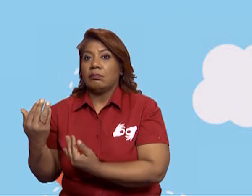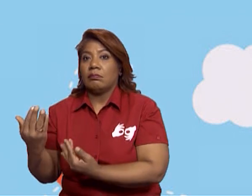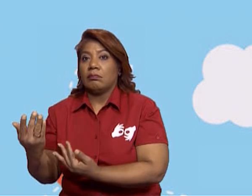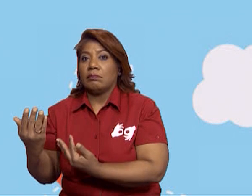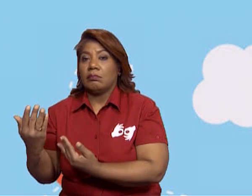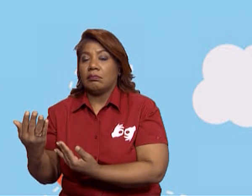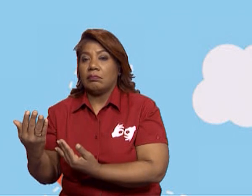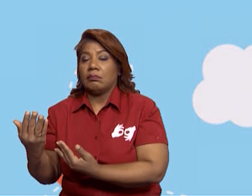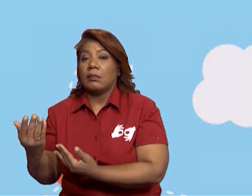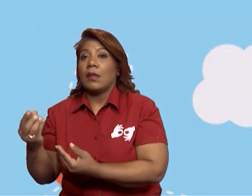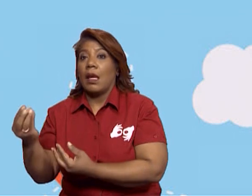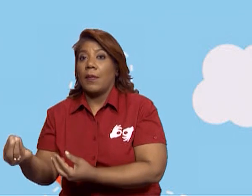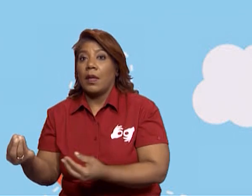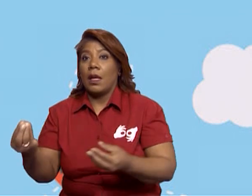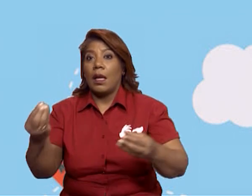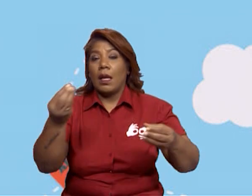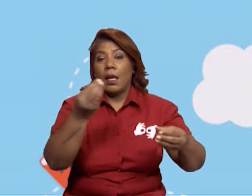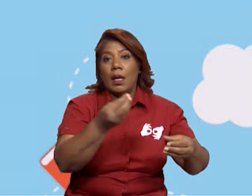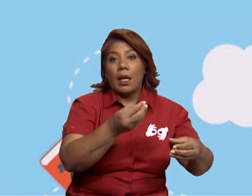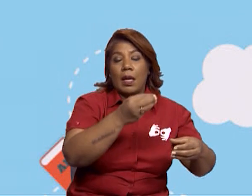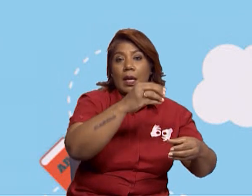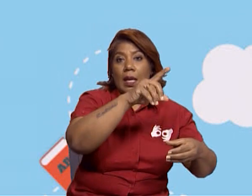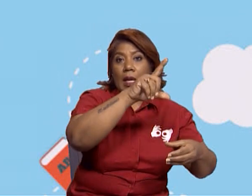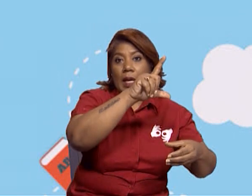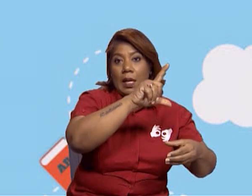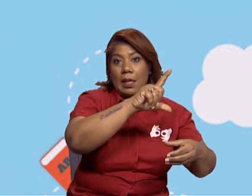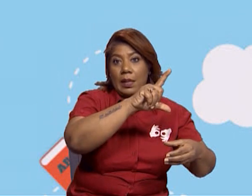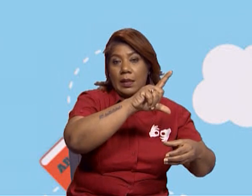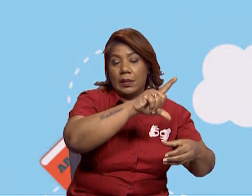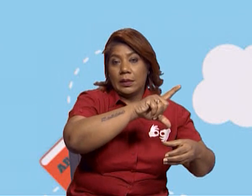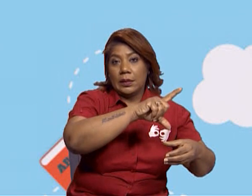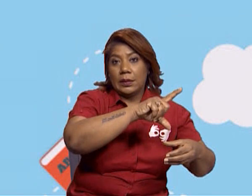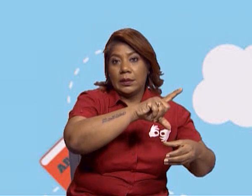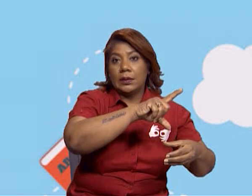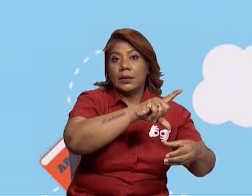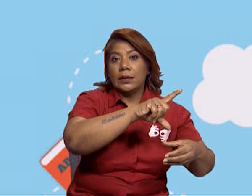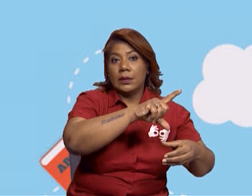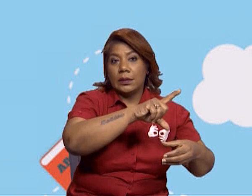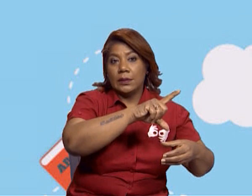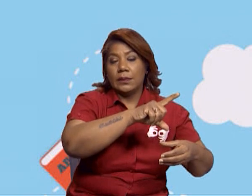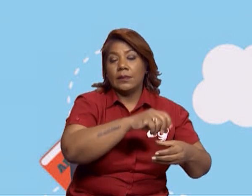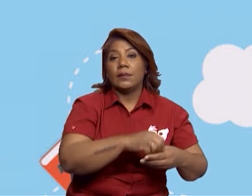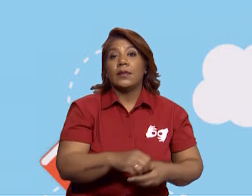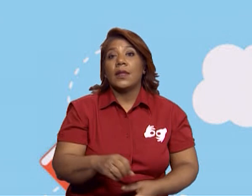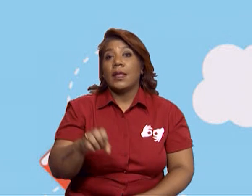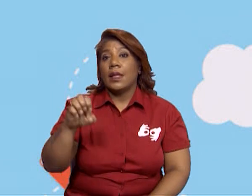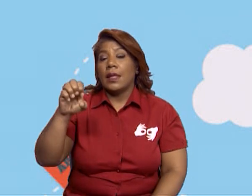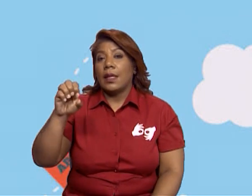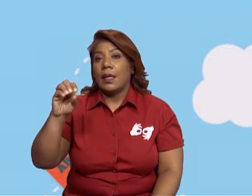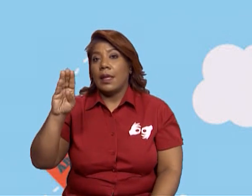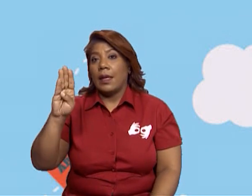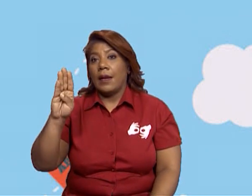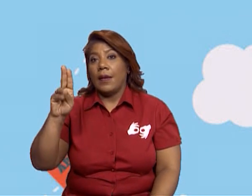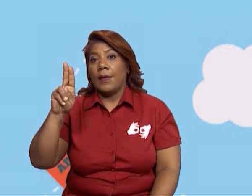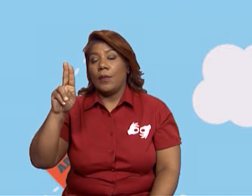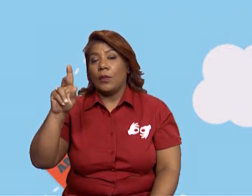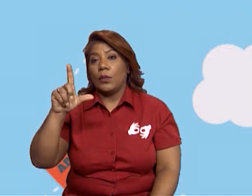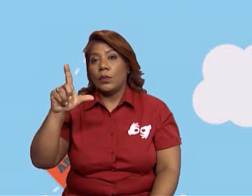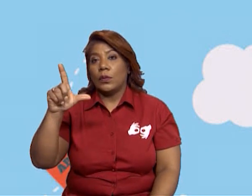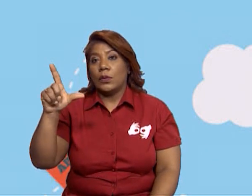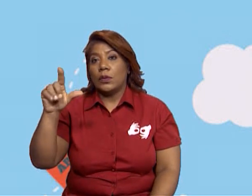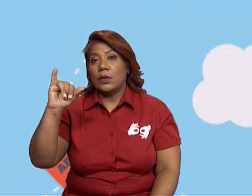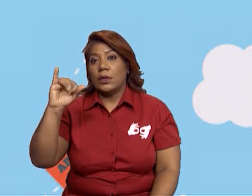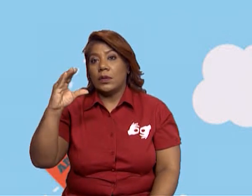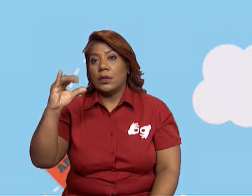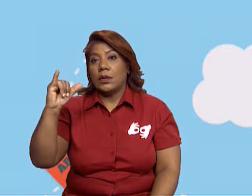forma líquida. A los 100 grados se le conoce como el punto de ebullición del agua. Así es. Como